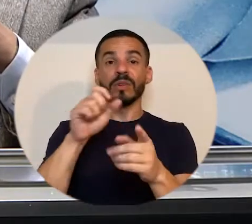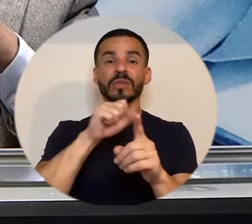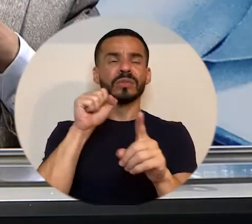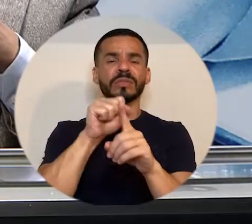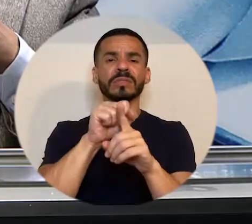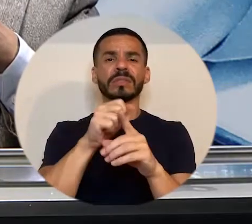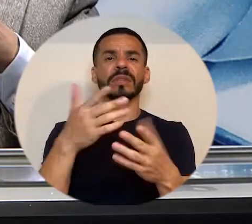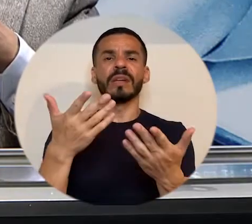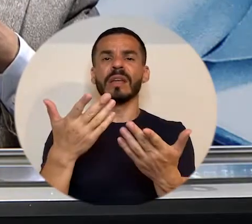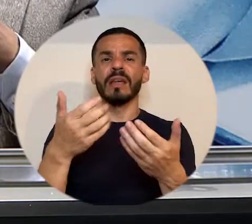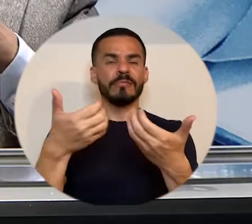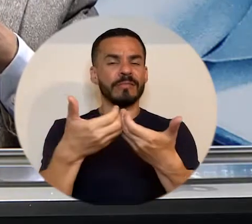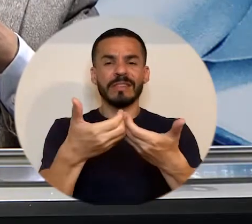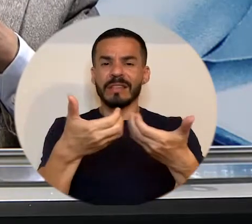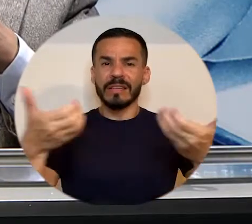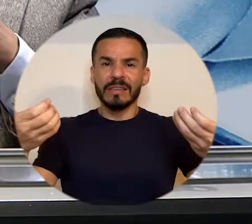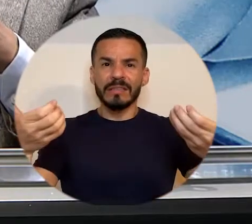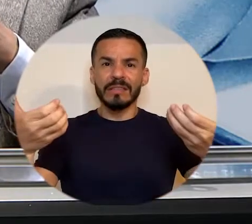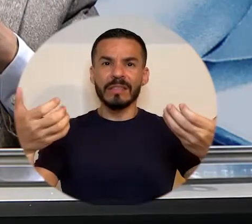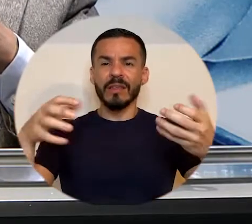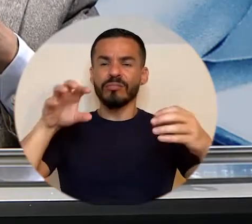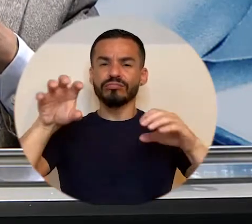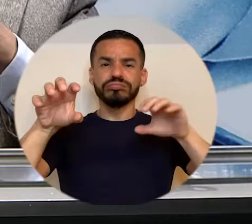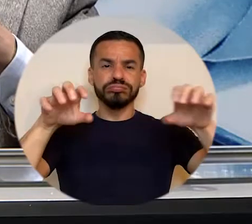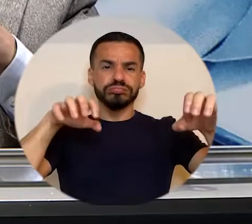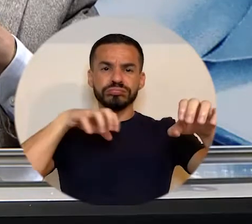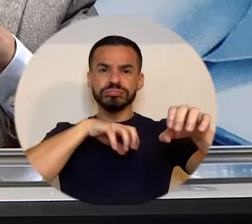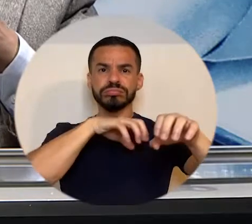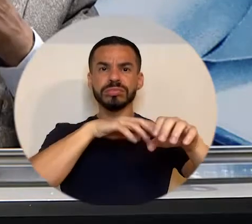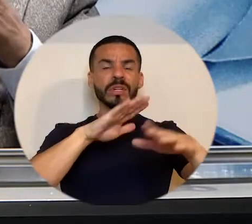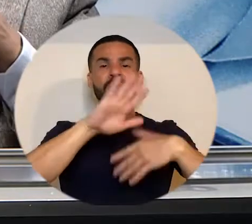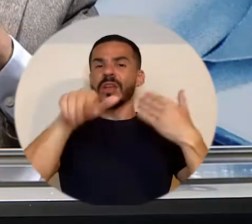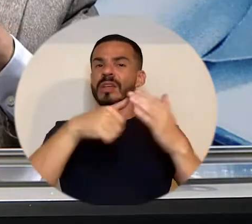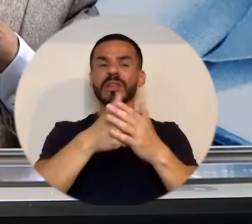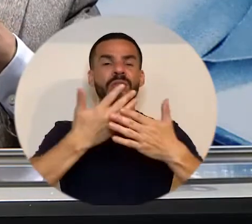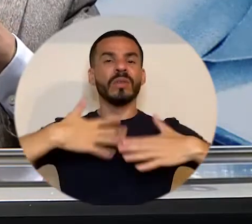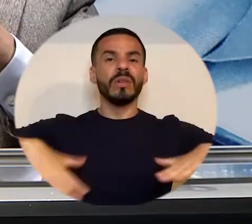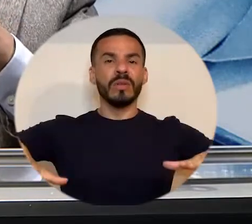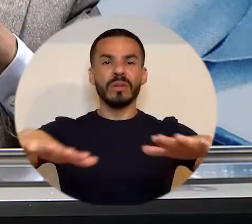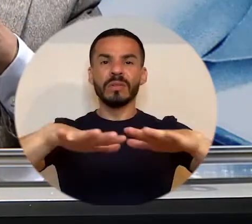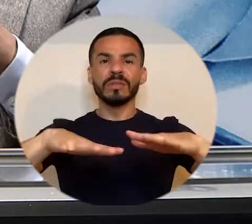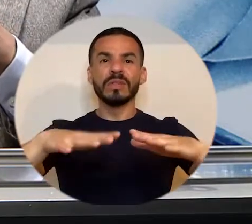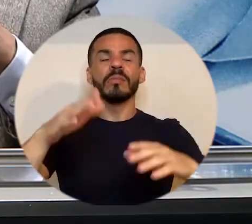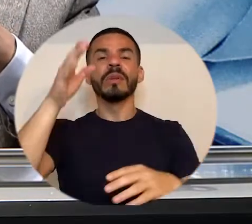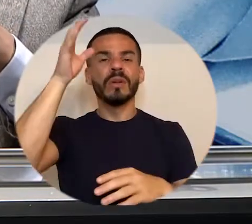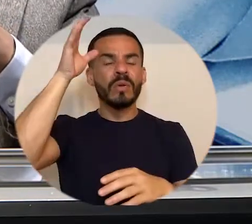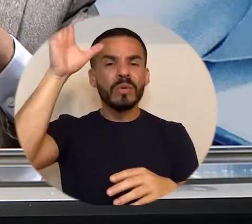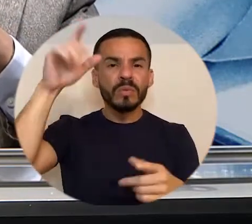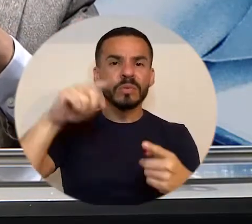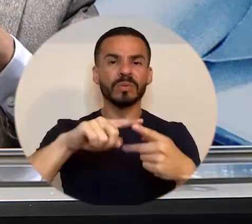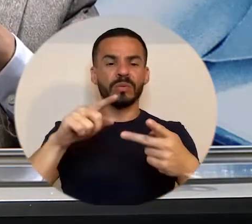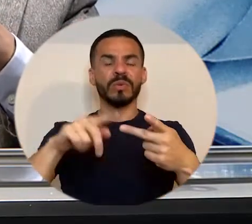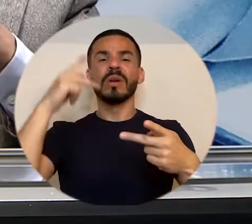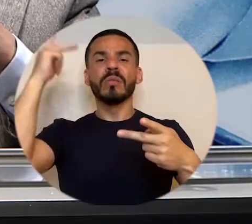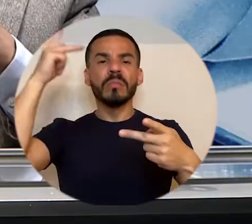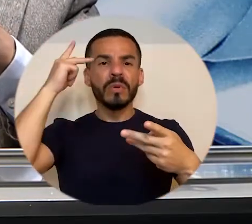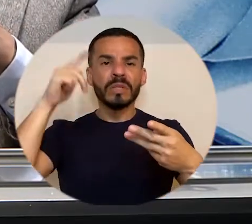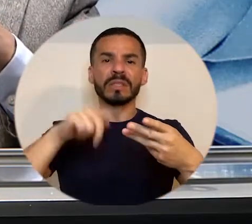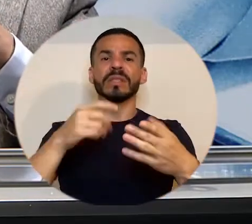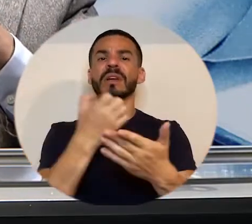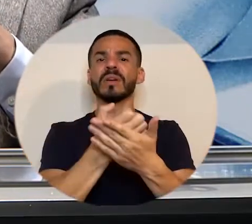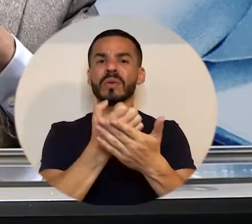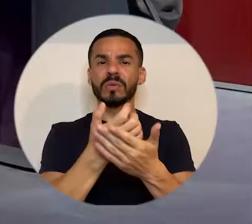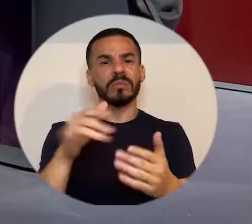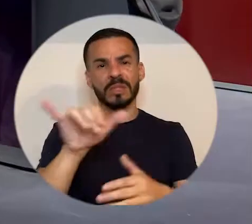sociedad completamente dividida y estratificada en todos los ámbitos de la cultura, de la política, de la